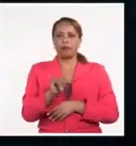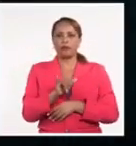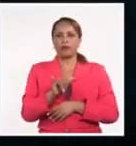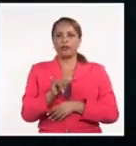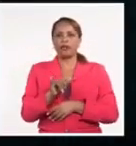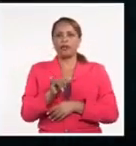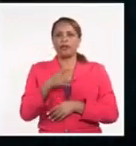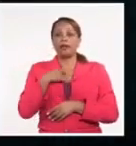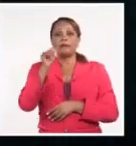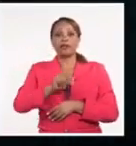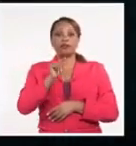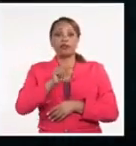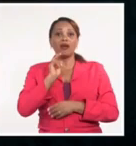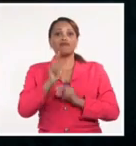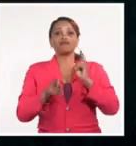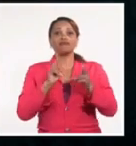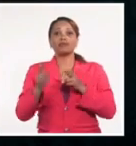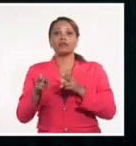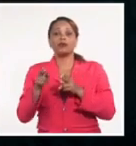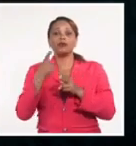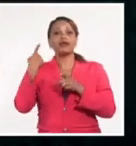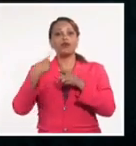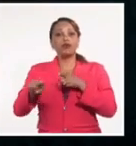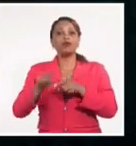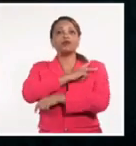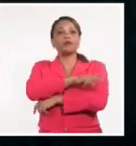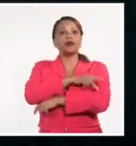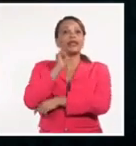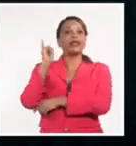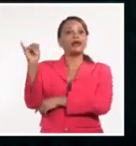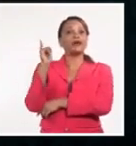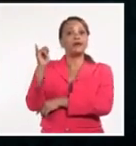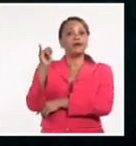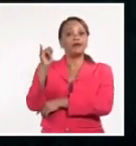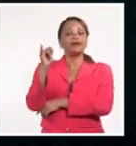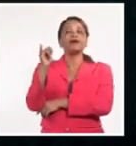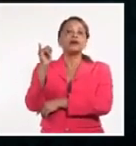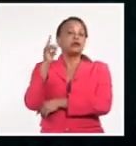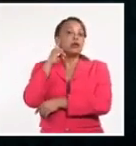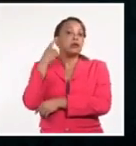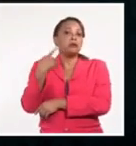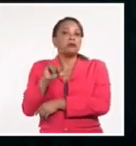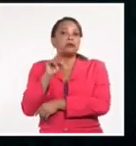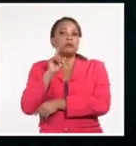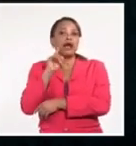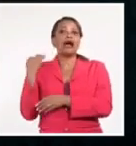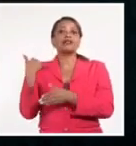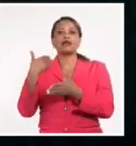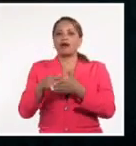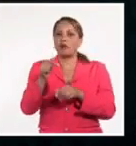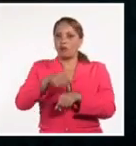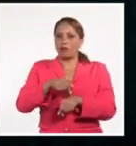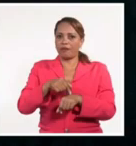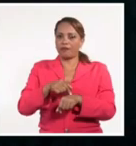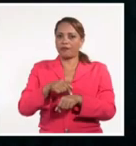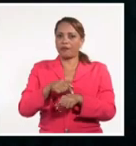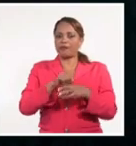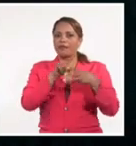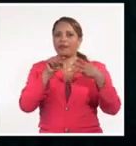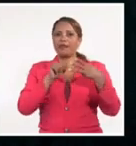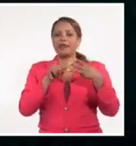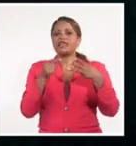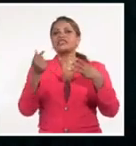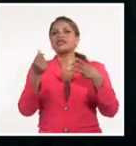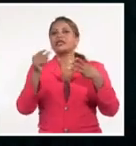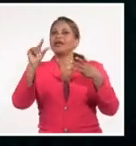Los instigadores impunes en territorio extranjero, están lejos, impunes allá, al menos hasta el momento. En tercer lugar, pequeñas sumas de